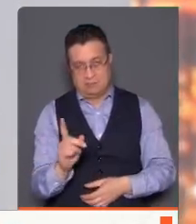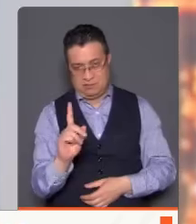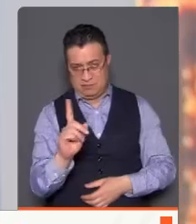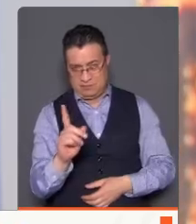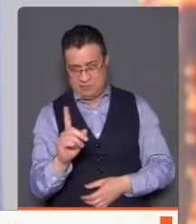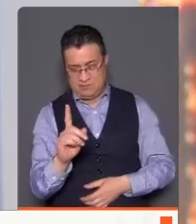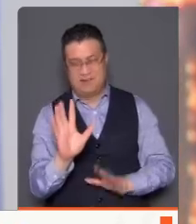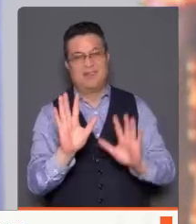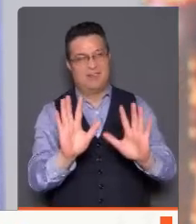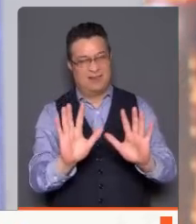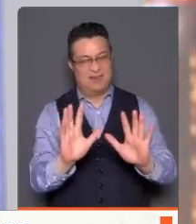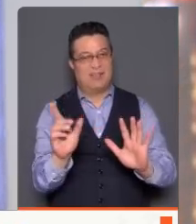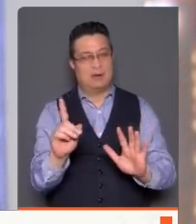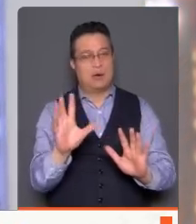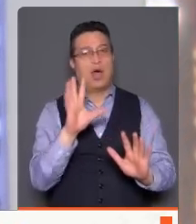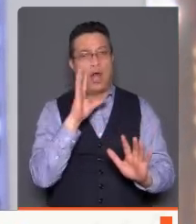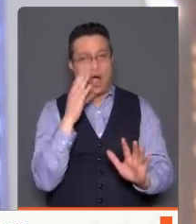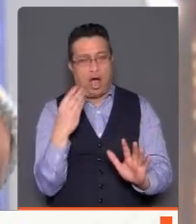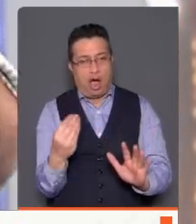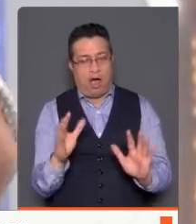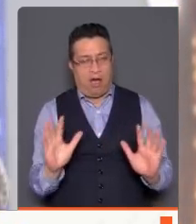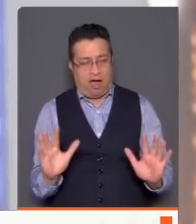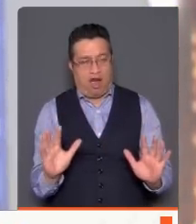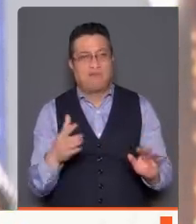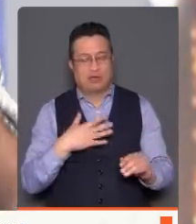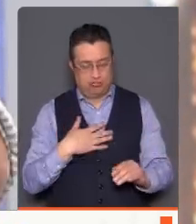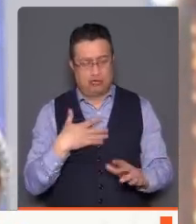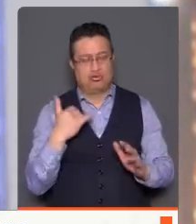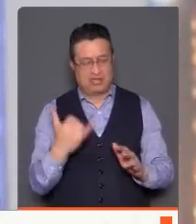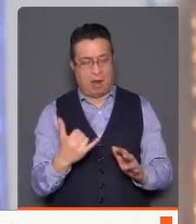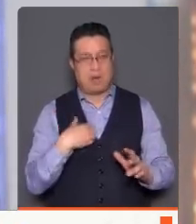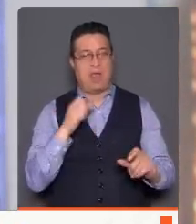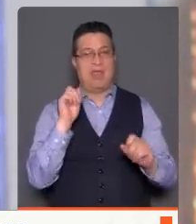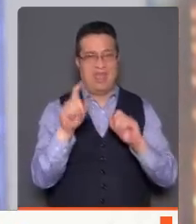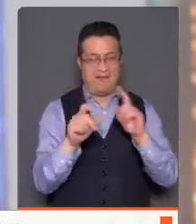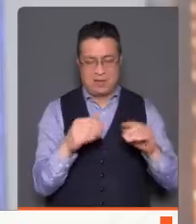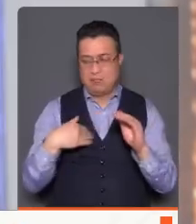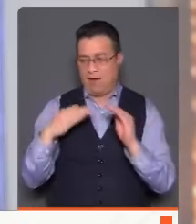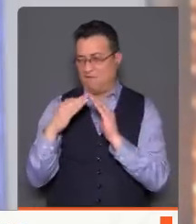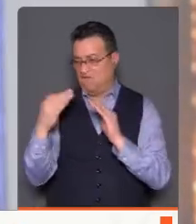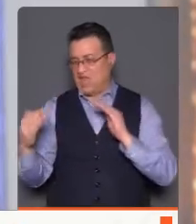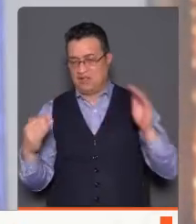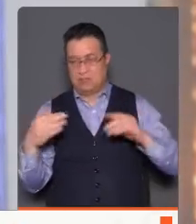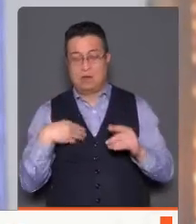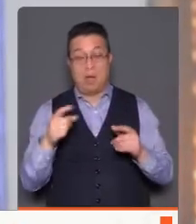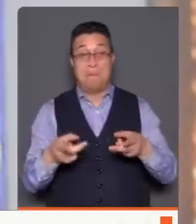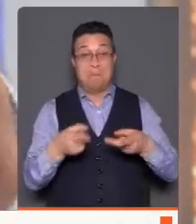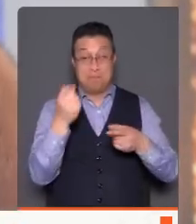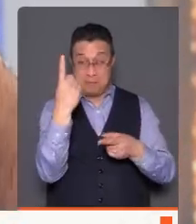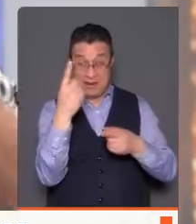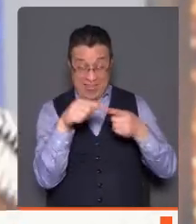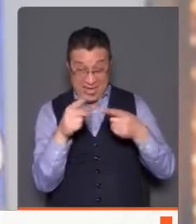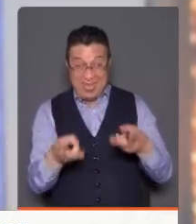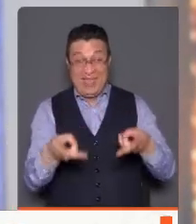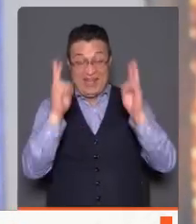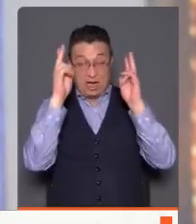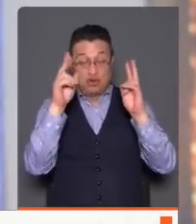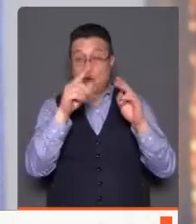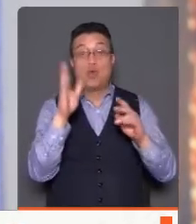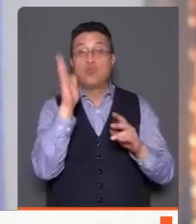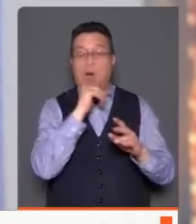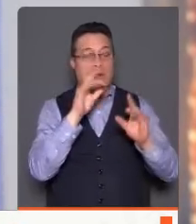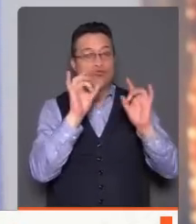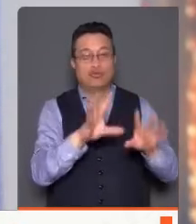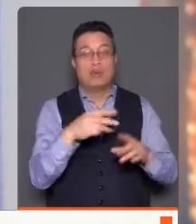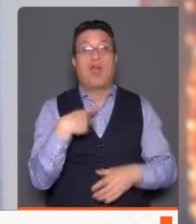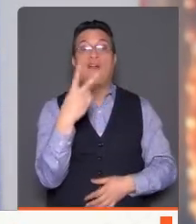es evidente. Yo he sido partidario y he sido defensor de mis vecinas y mis vecinos. Primer derecho que no está consagrado, el derecho de las víctimas. No se